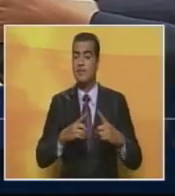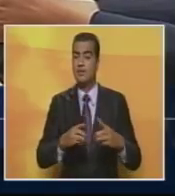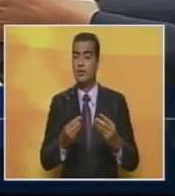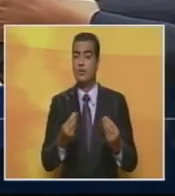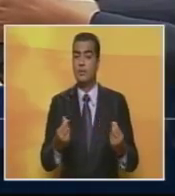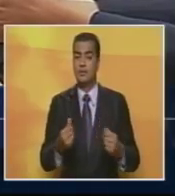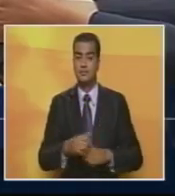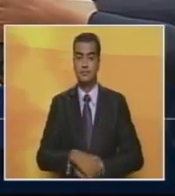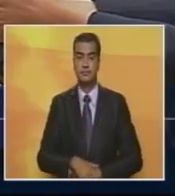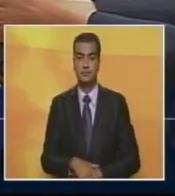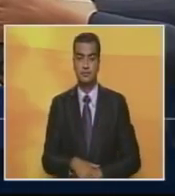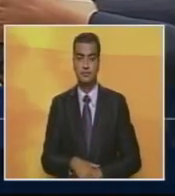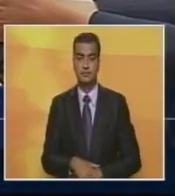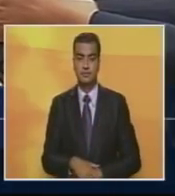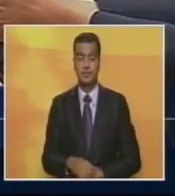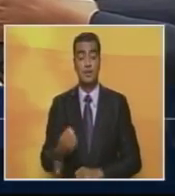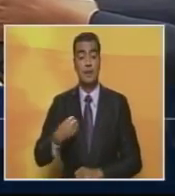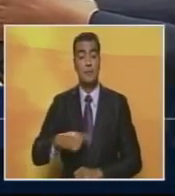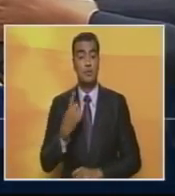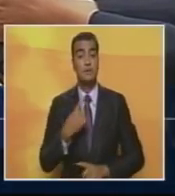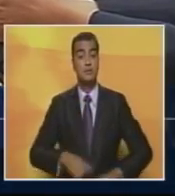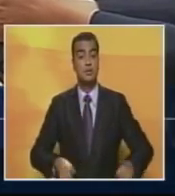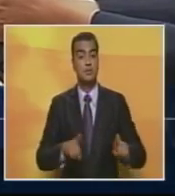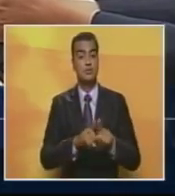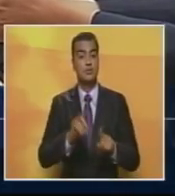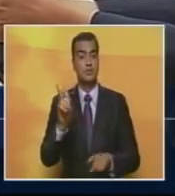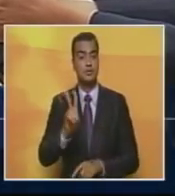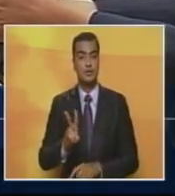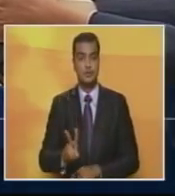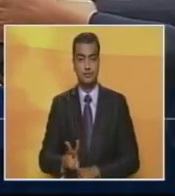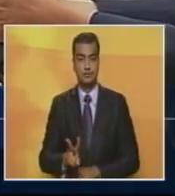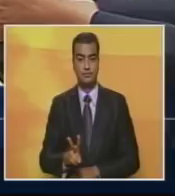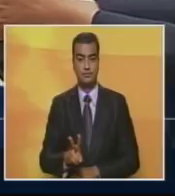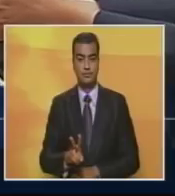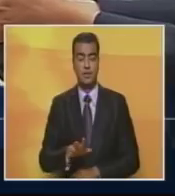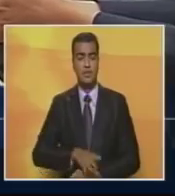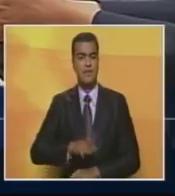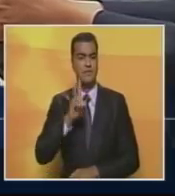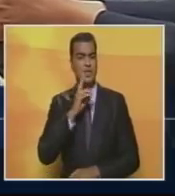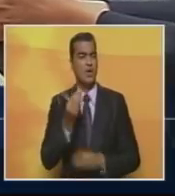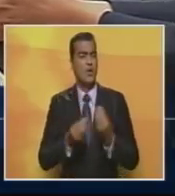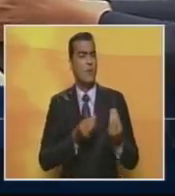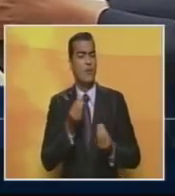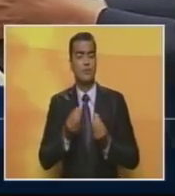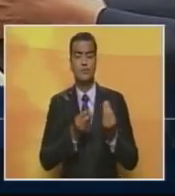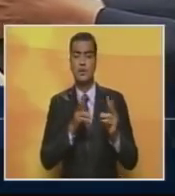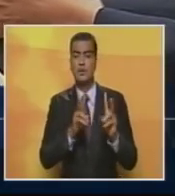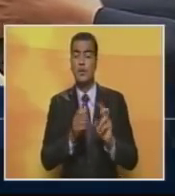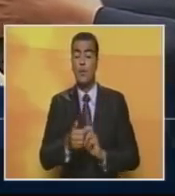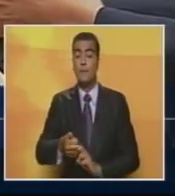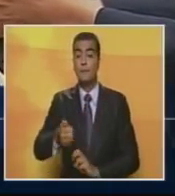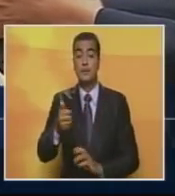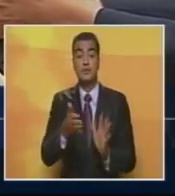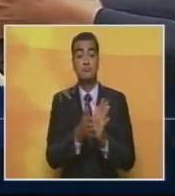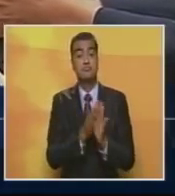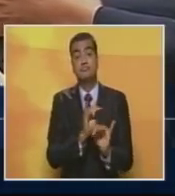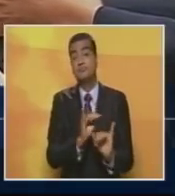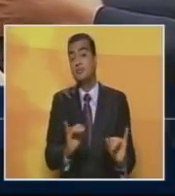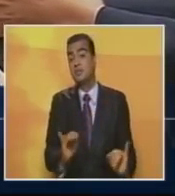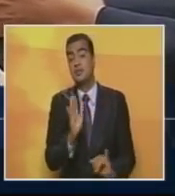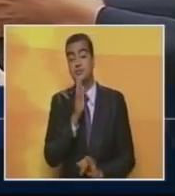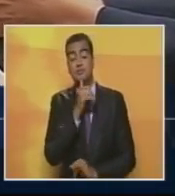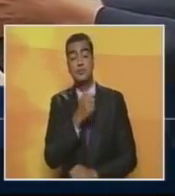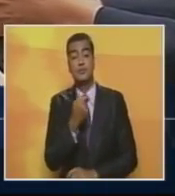nuestra economía. Tenemos una situación en la que los venezolanos están viendo cómo este nuevo aumento ya desapareció de